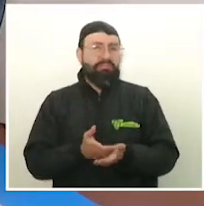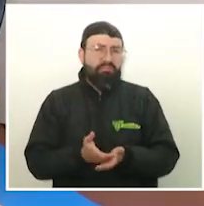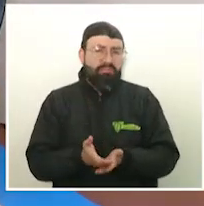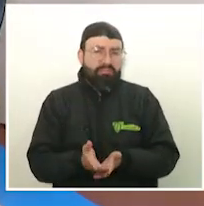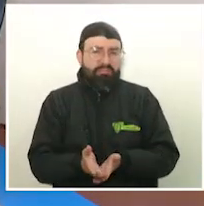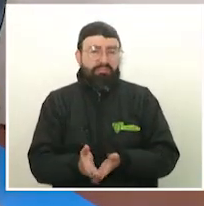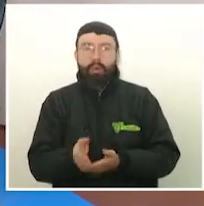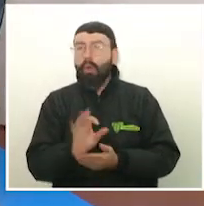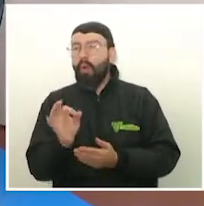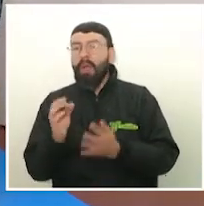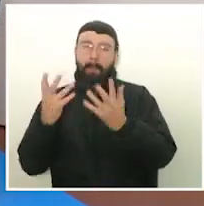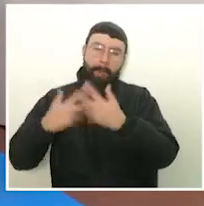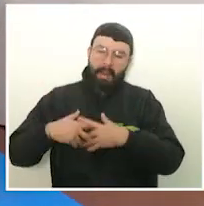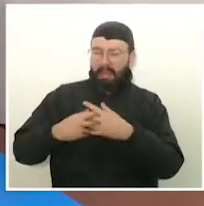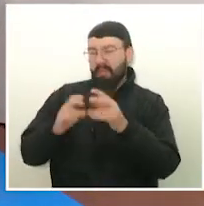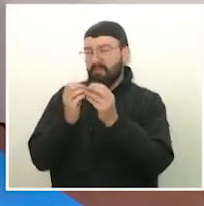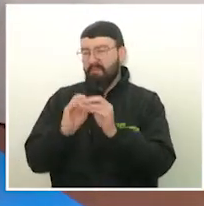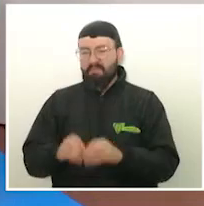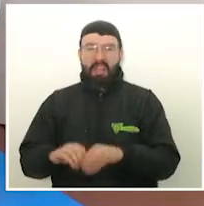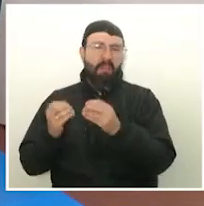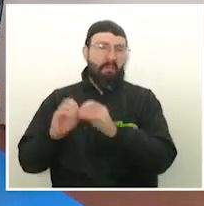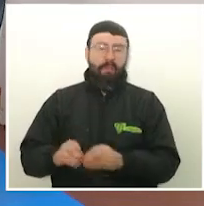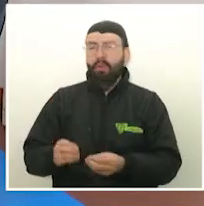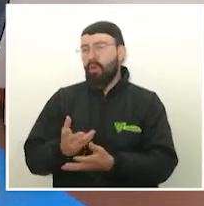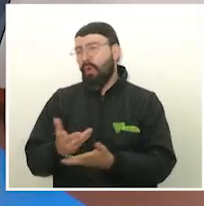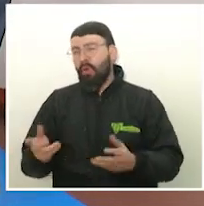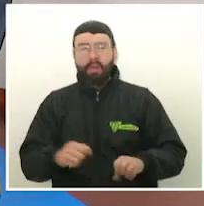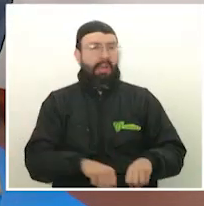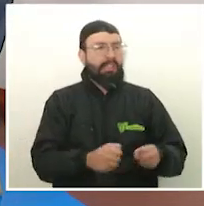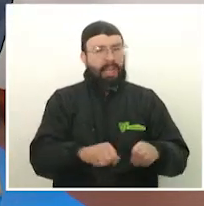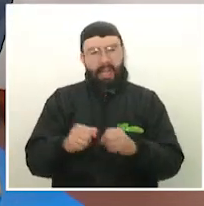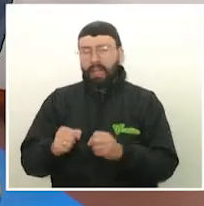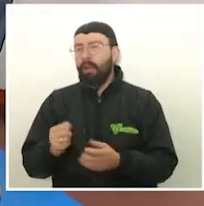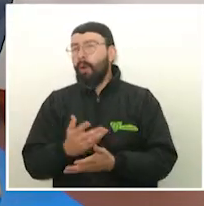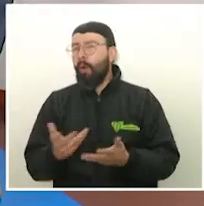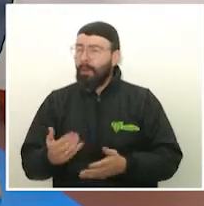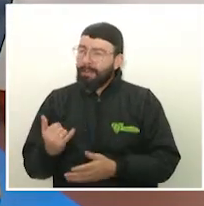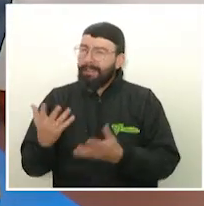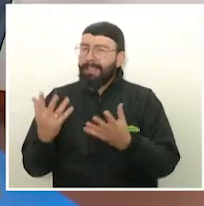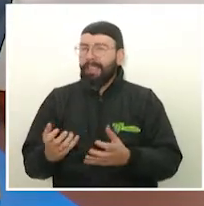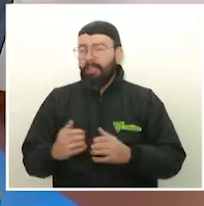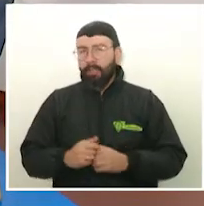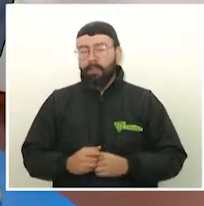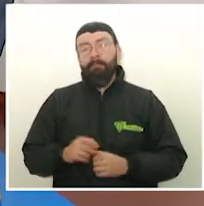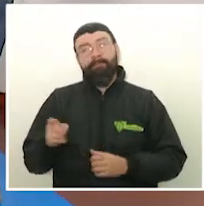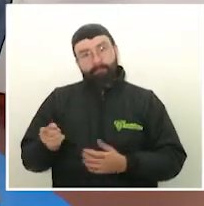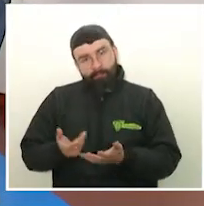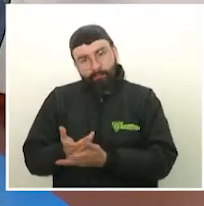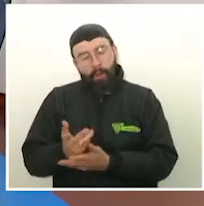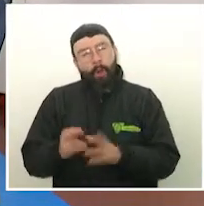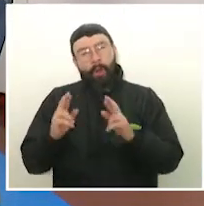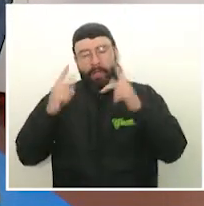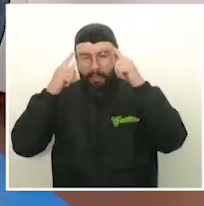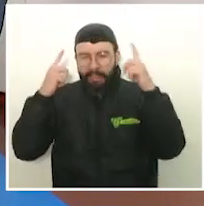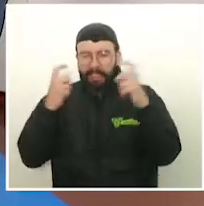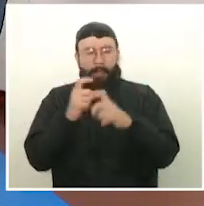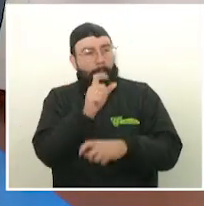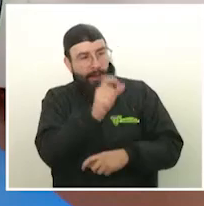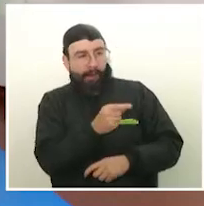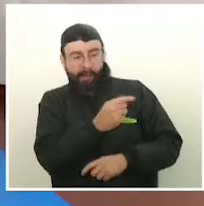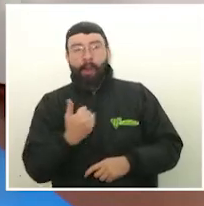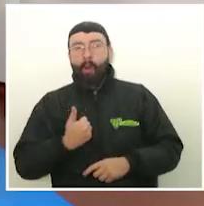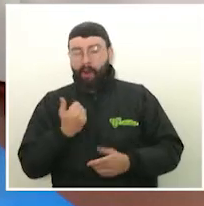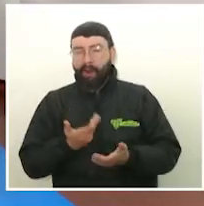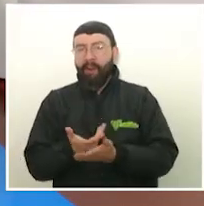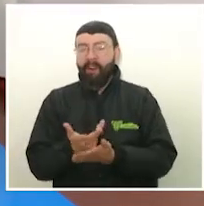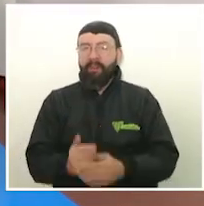con empresas haciendo cosas y daños, y realmente que sea esta nota una reflexión de una persona joven. Vamos